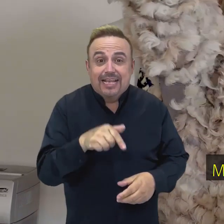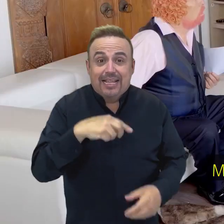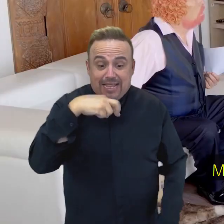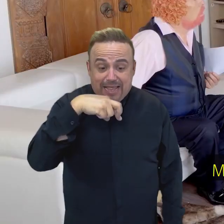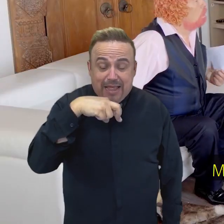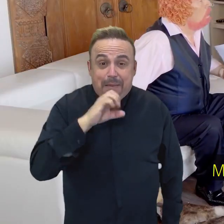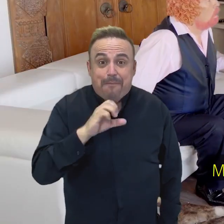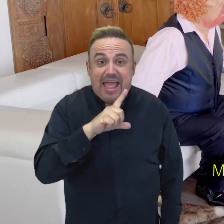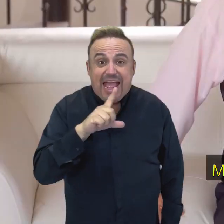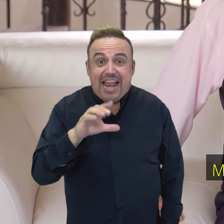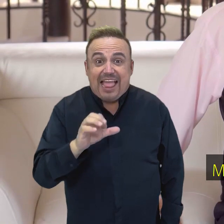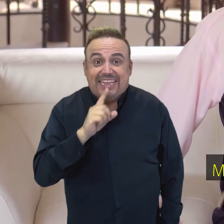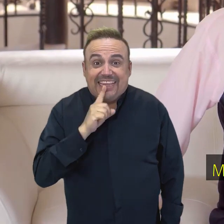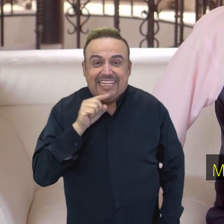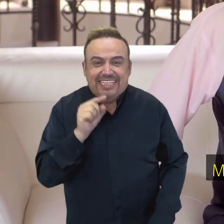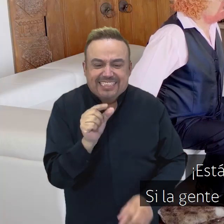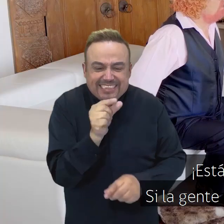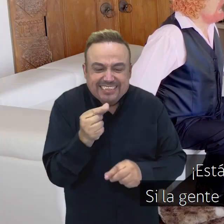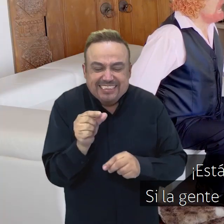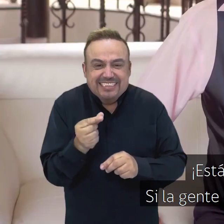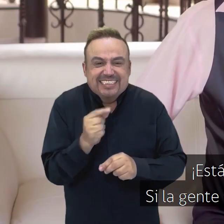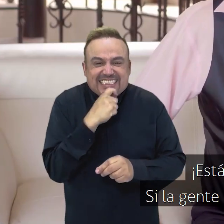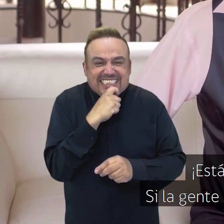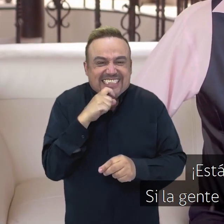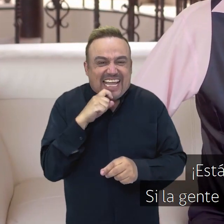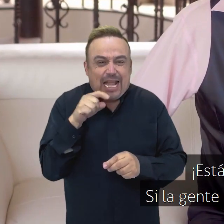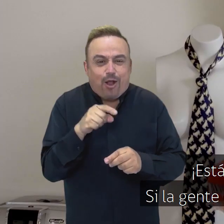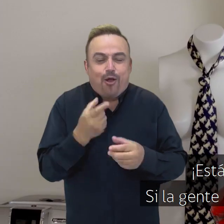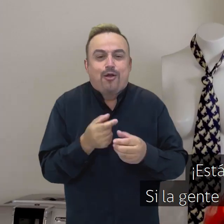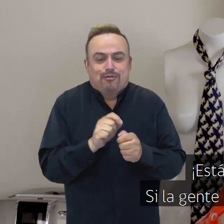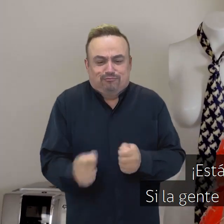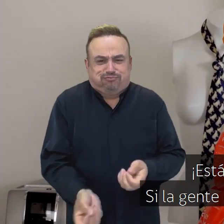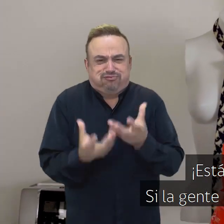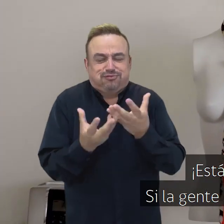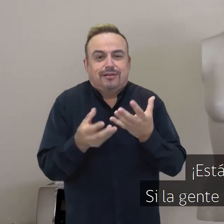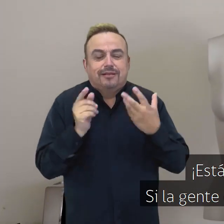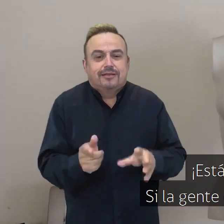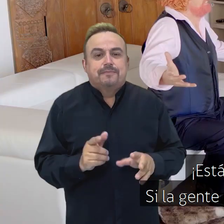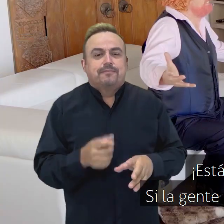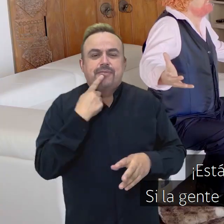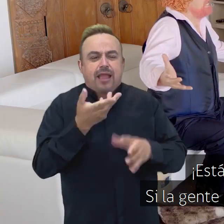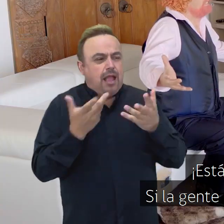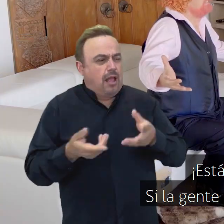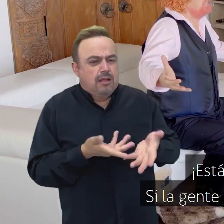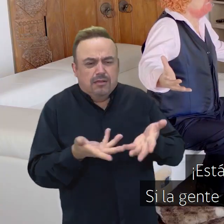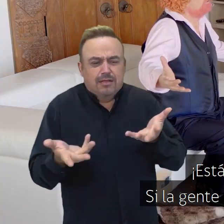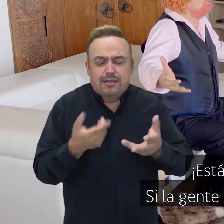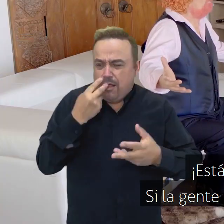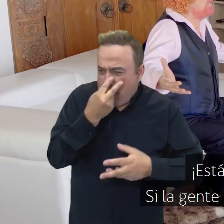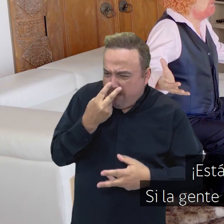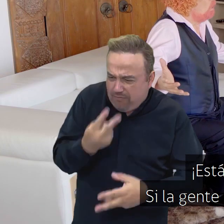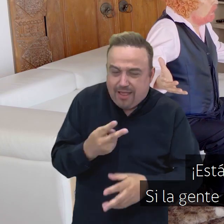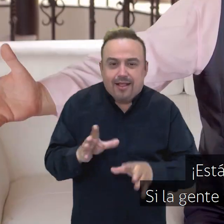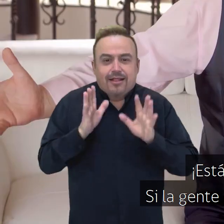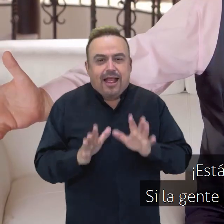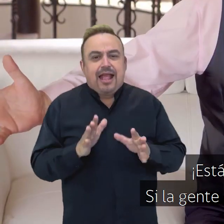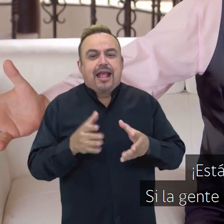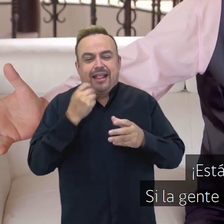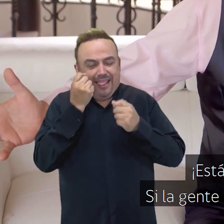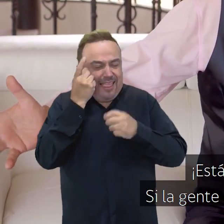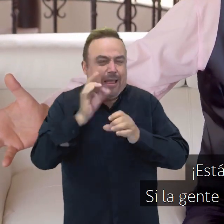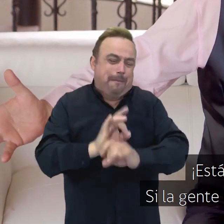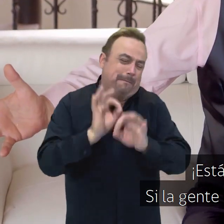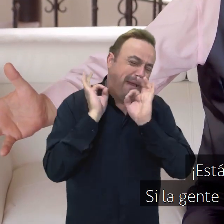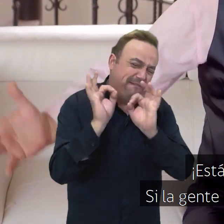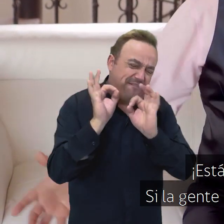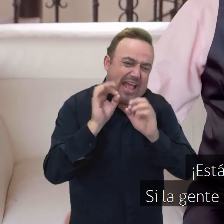¡El quegue! ¡Está bueno, Guru! Está bueno, no exageres si la gente con solo verlo va a